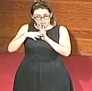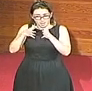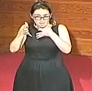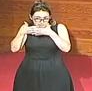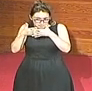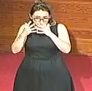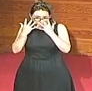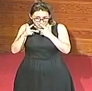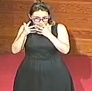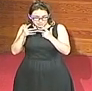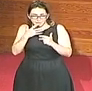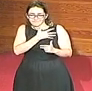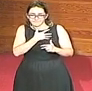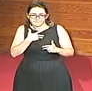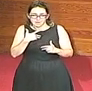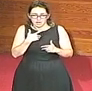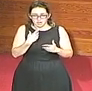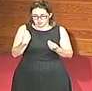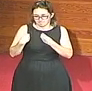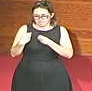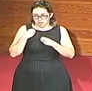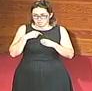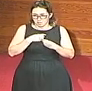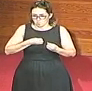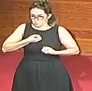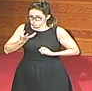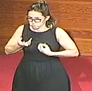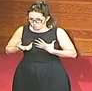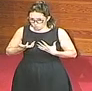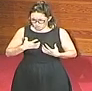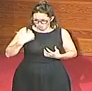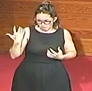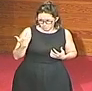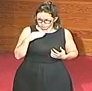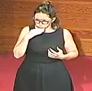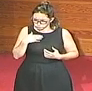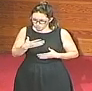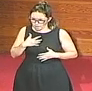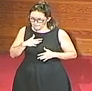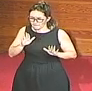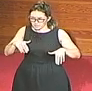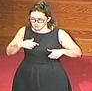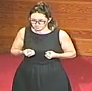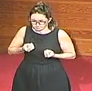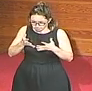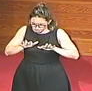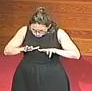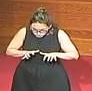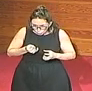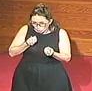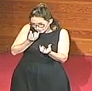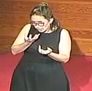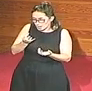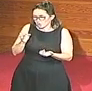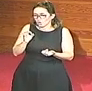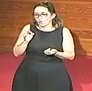suscite comentarios, es decir, apelar a la emoción, que suscite ira o que suscite... Y al final, claro, o ves contenido radical o ves vídeos de